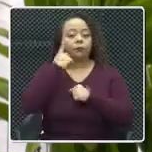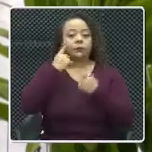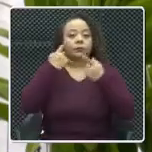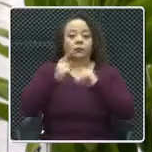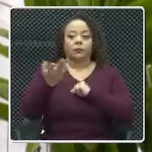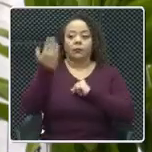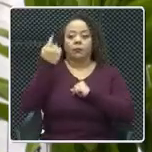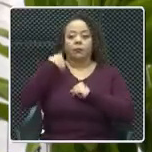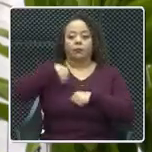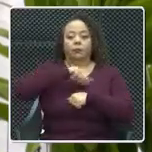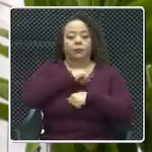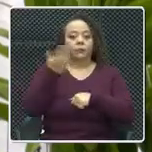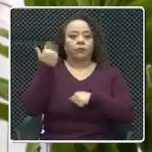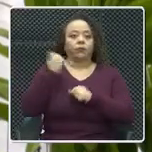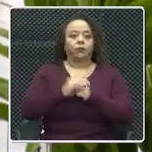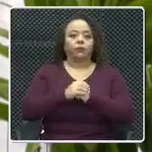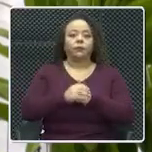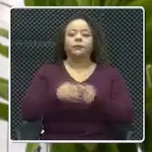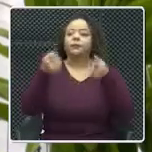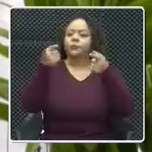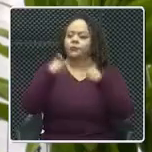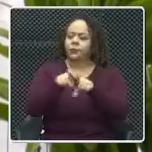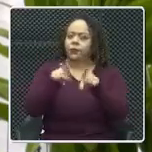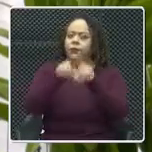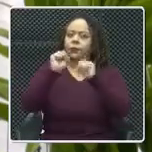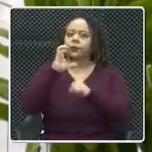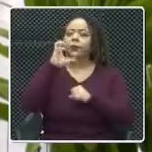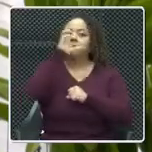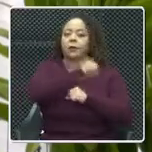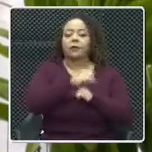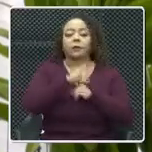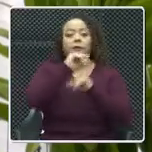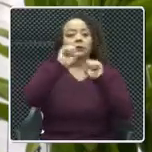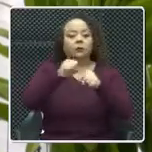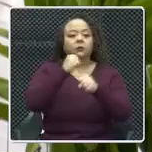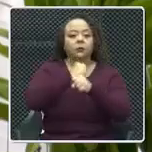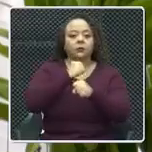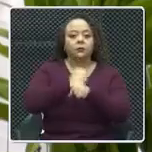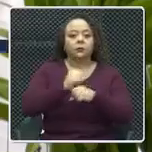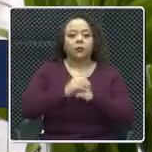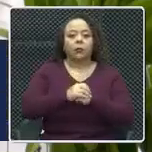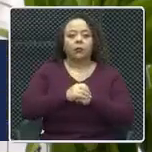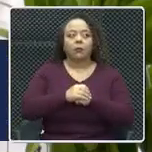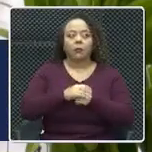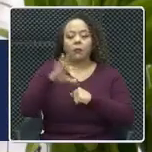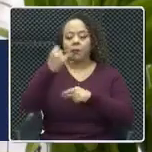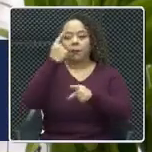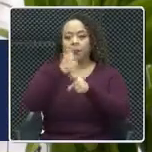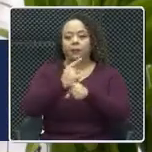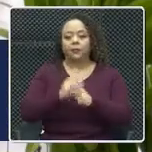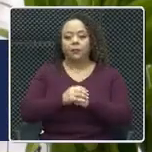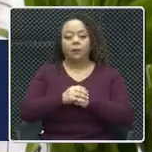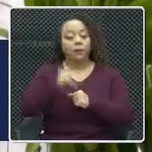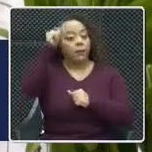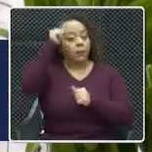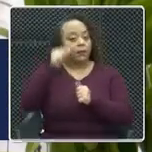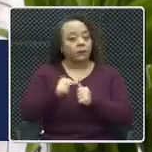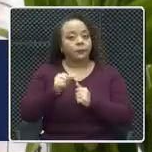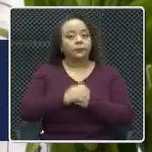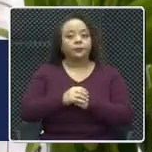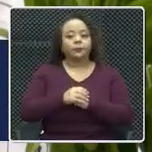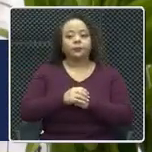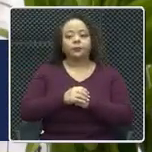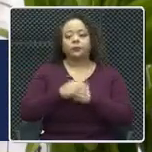pasó, por nuestro pasado, que también lo podemos identificar y lo podemos trabajar de la forma adecuada. Recordemos que